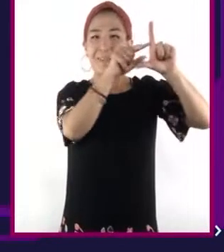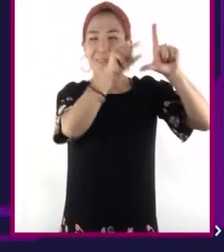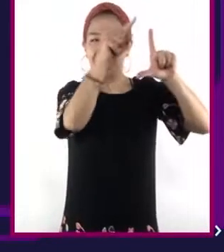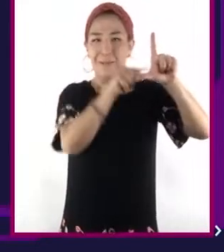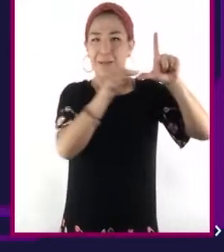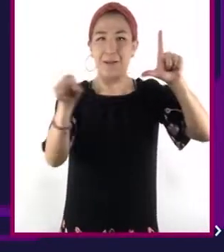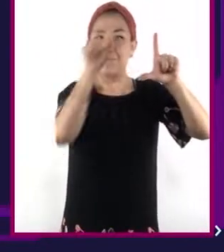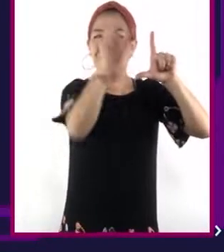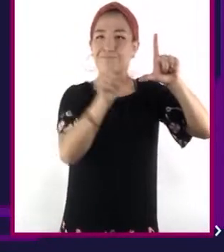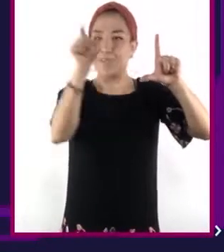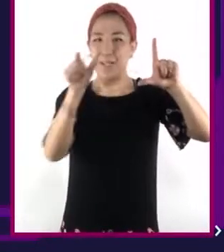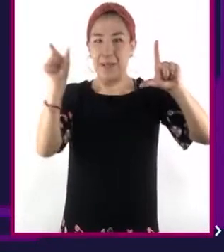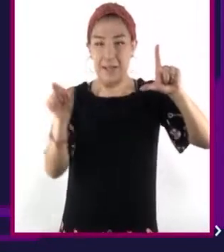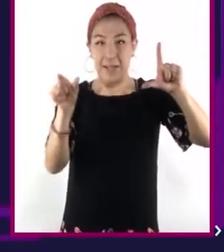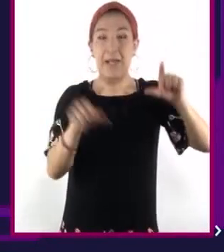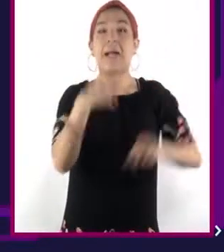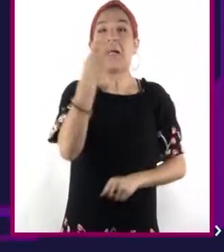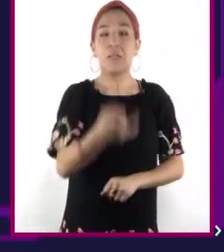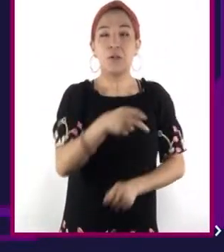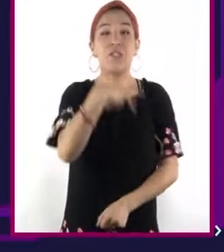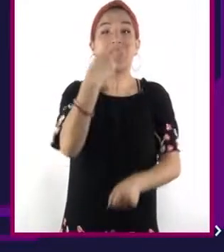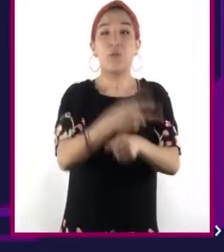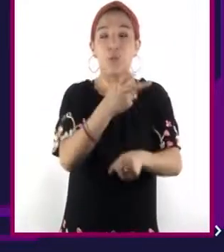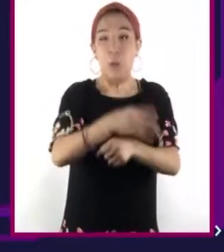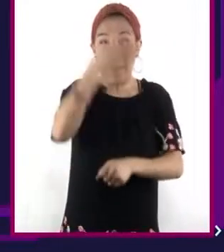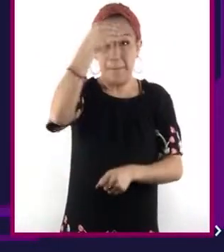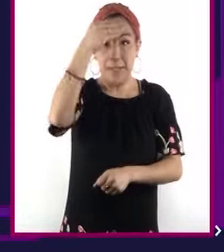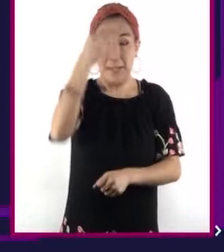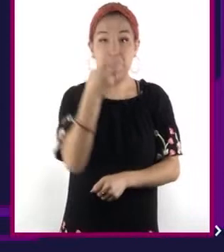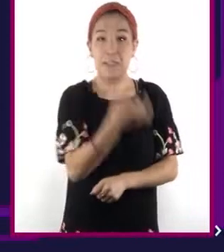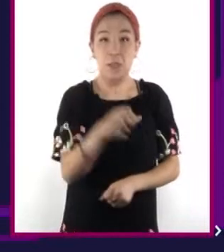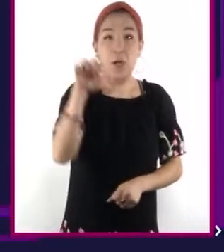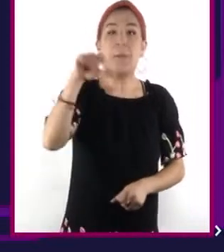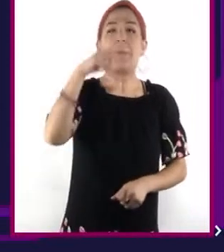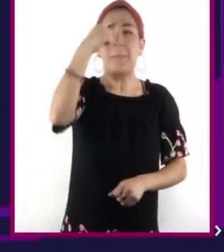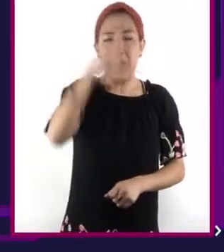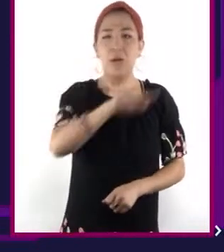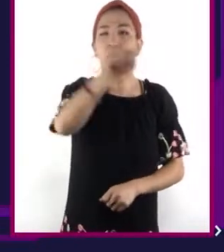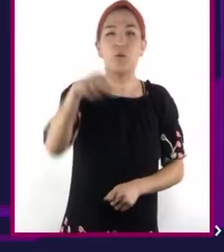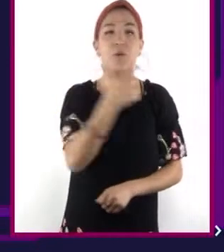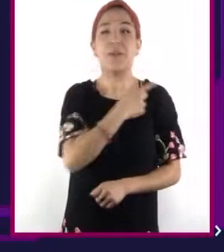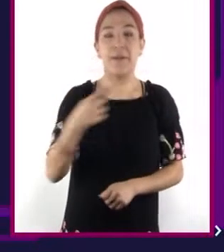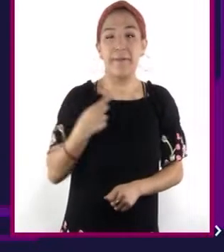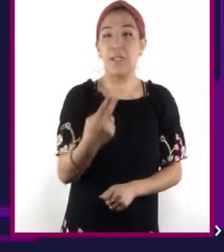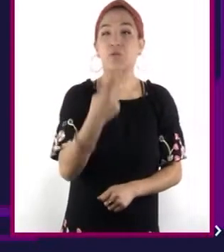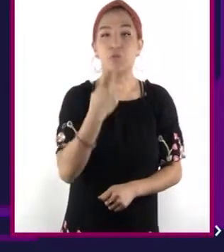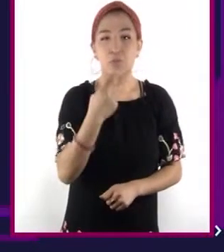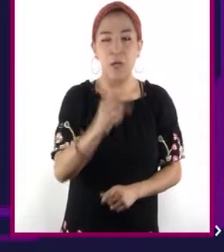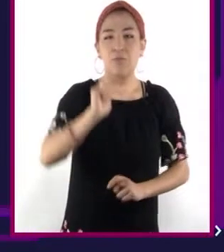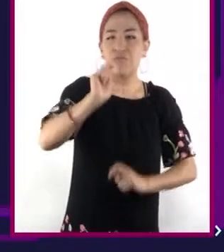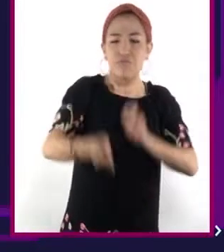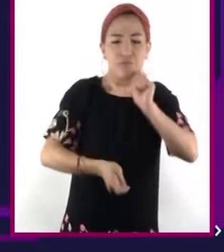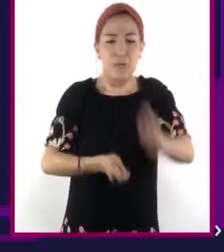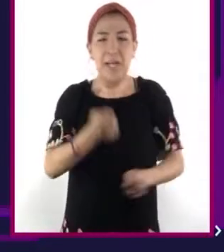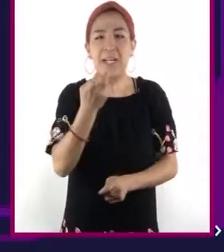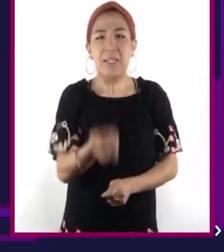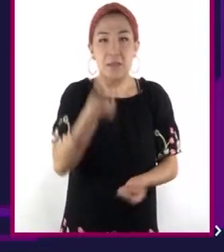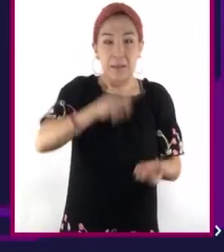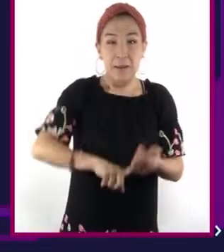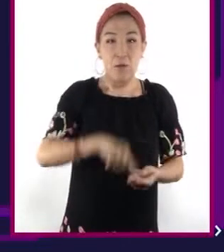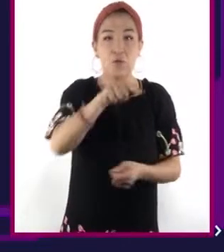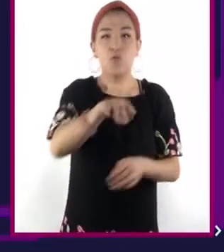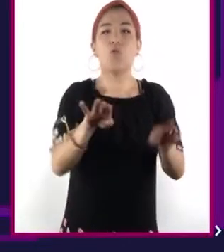punto de partida del segundo aprendizaje esperado, se considera usar e interpretar las medidas de